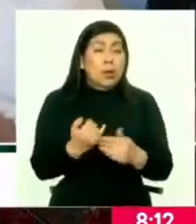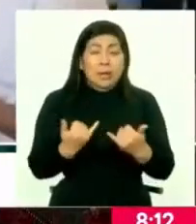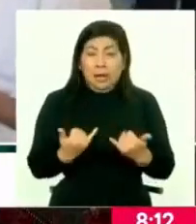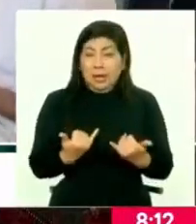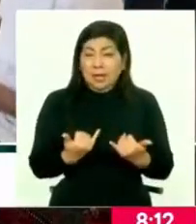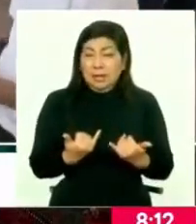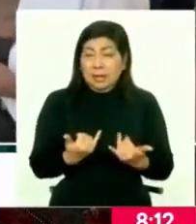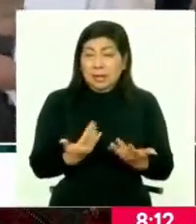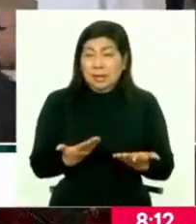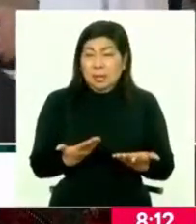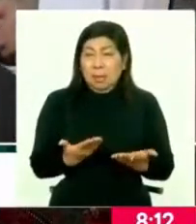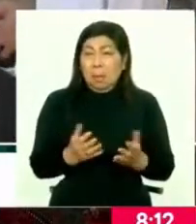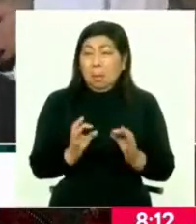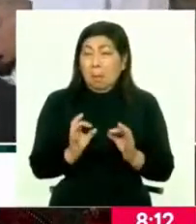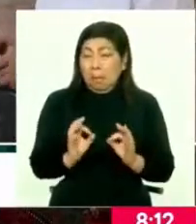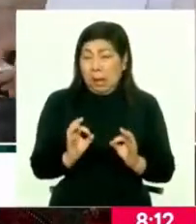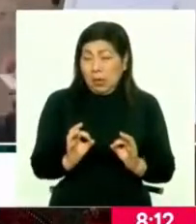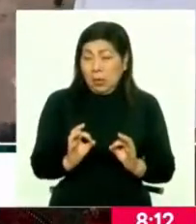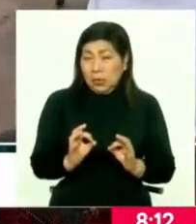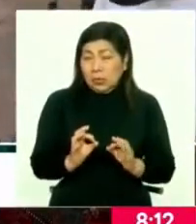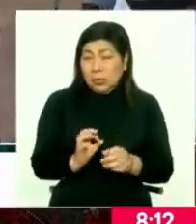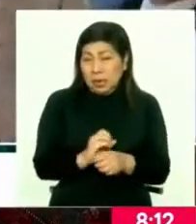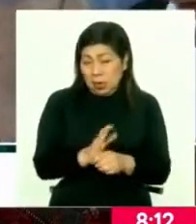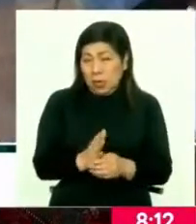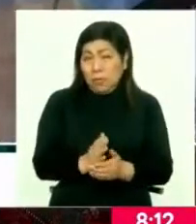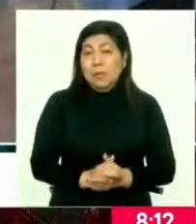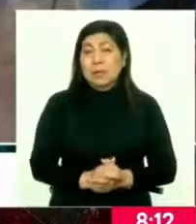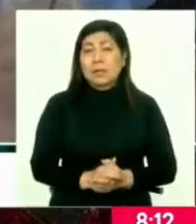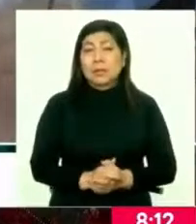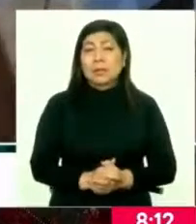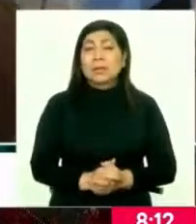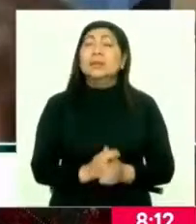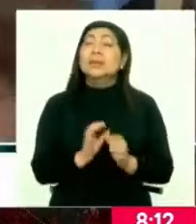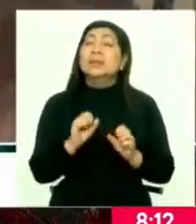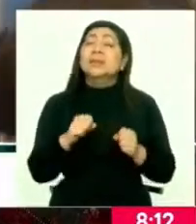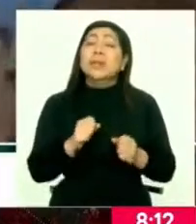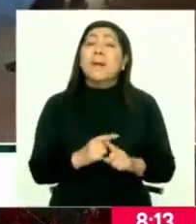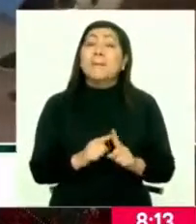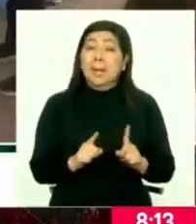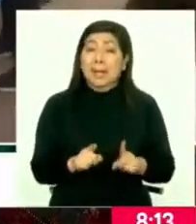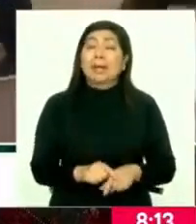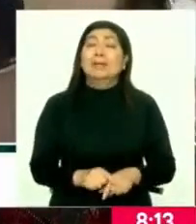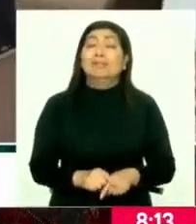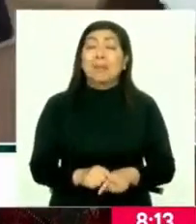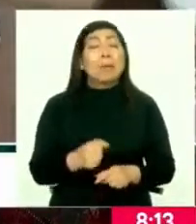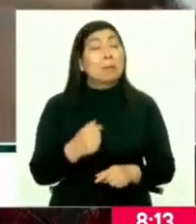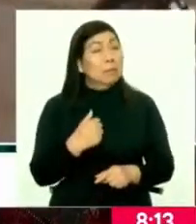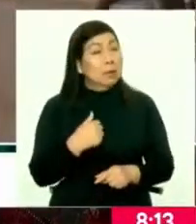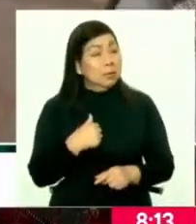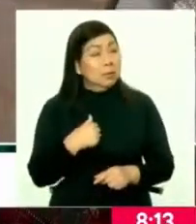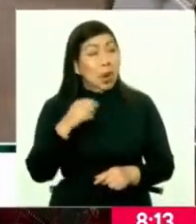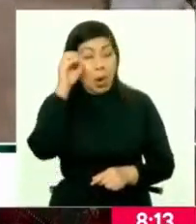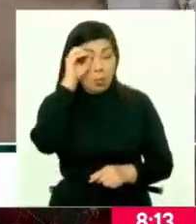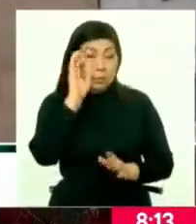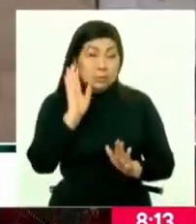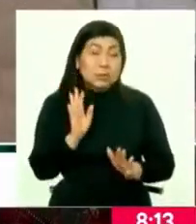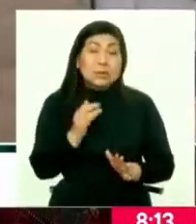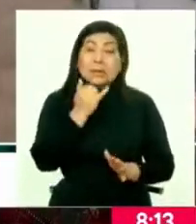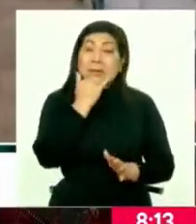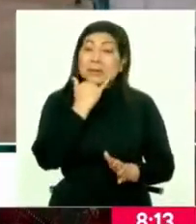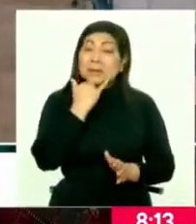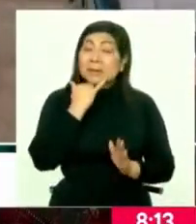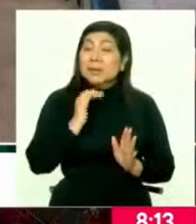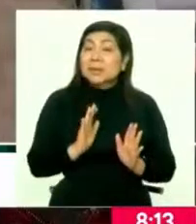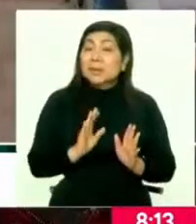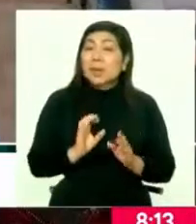esta amenaza de la COVID-19? Yo creo que sí, pero también me parecería un error